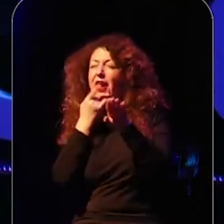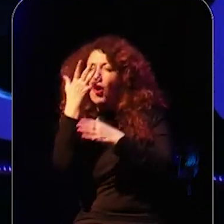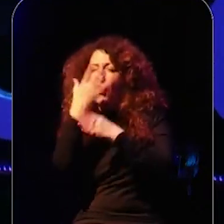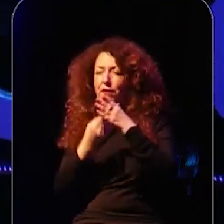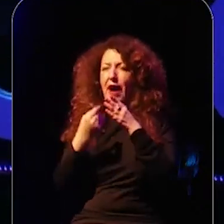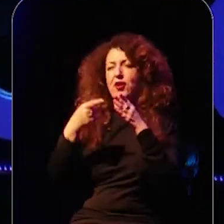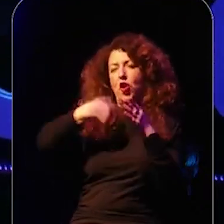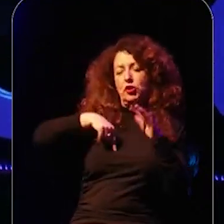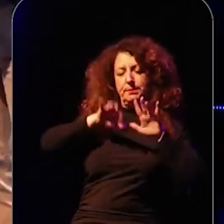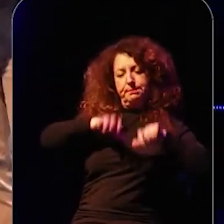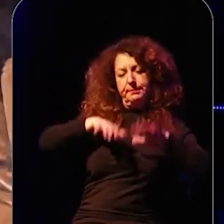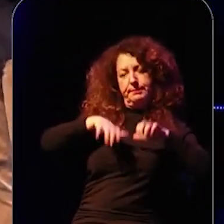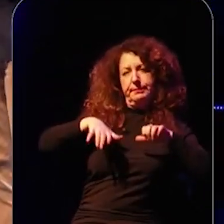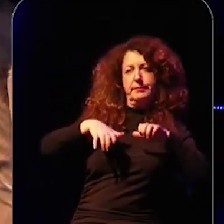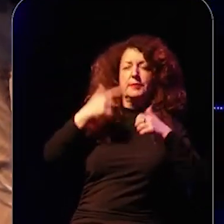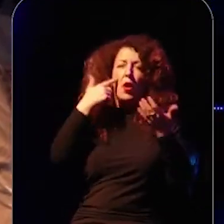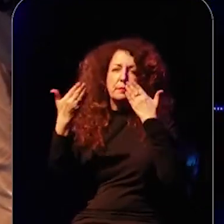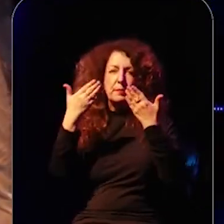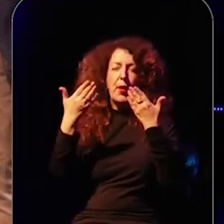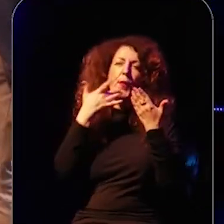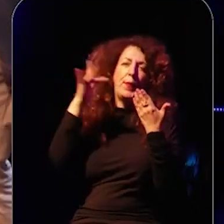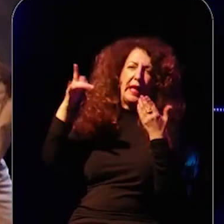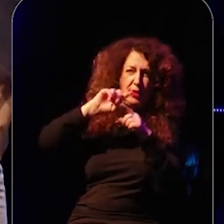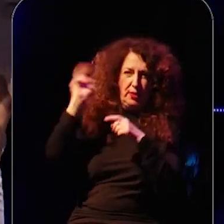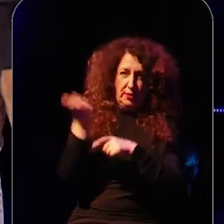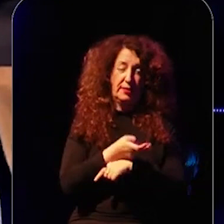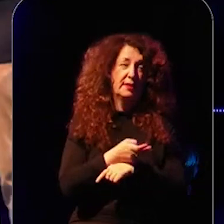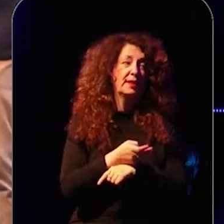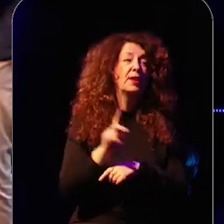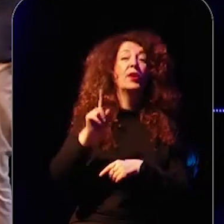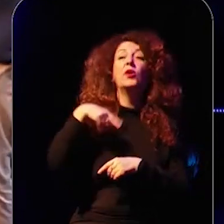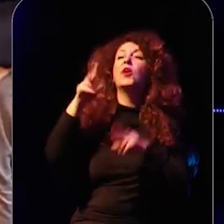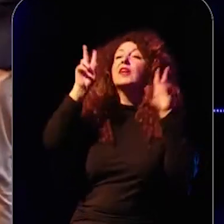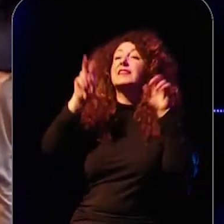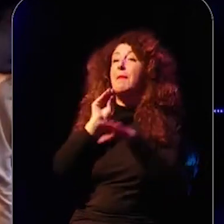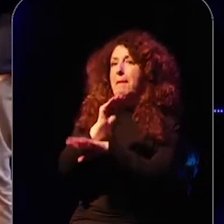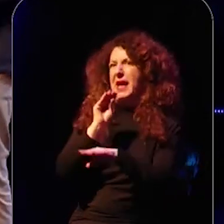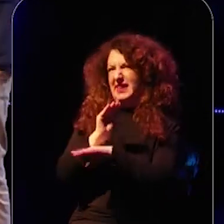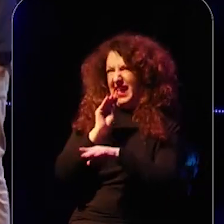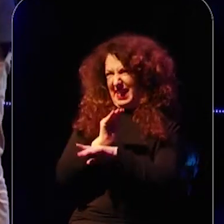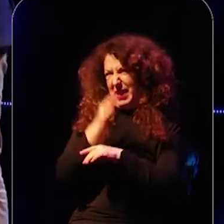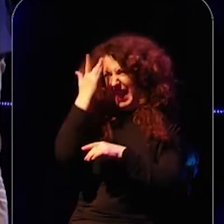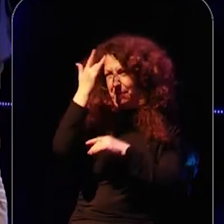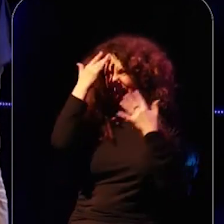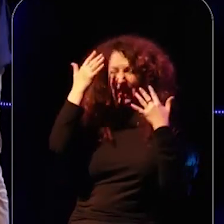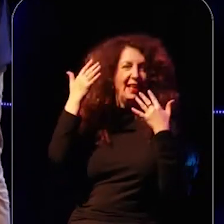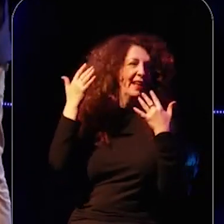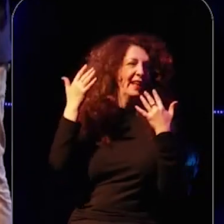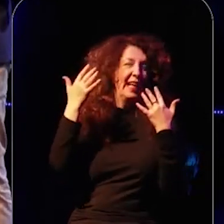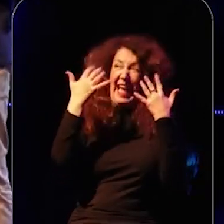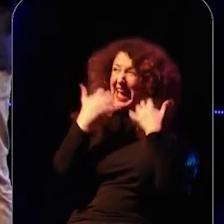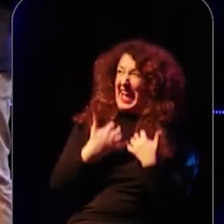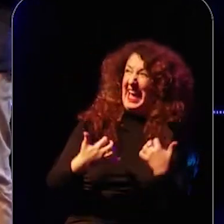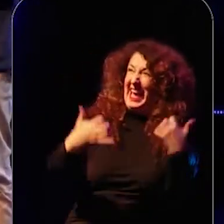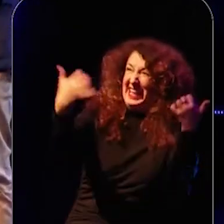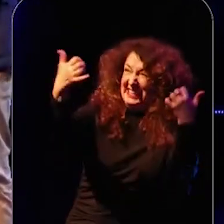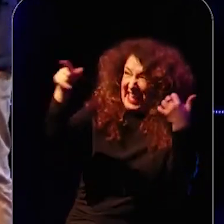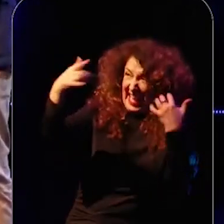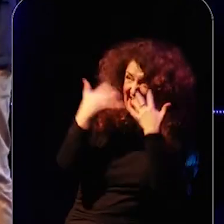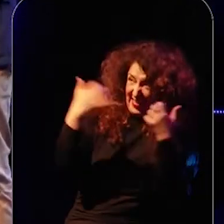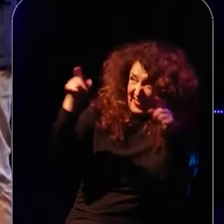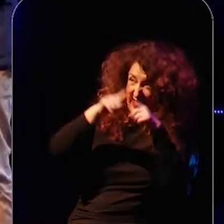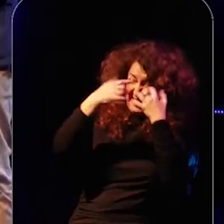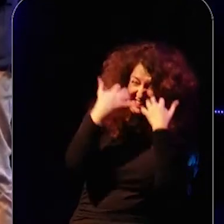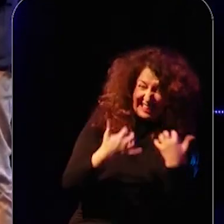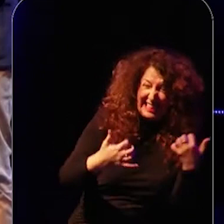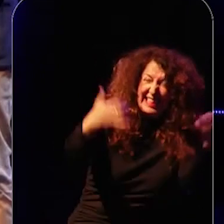mantenimiento. El mantenimiento se hizo una aplicación porque, claro, te colocas allí un escenario como este, pero de 100 metros, ves allí que falla una luz y,